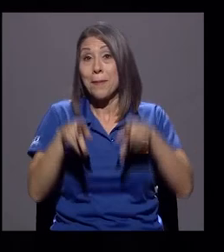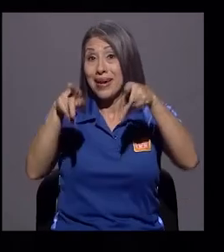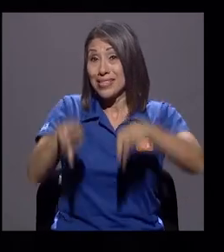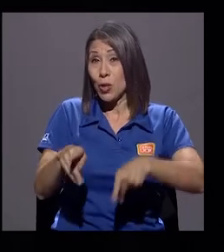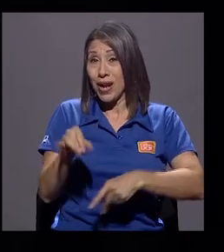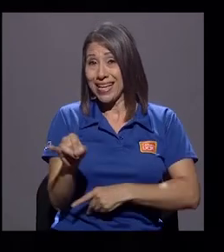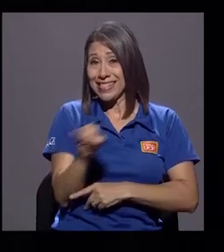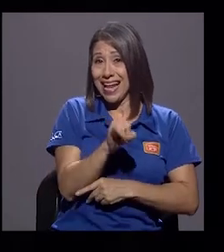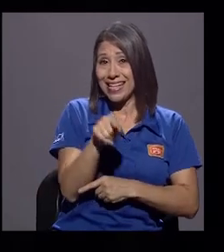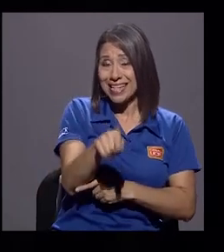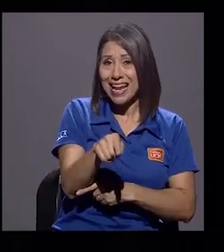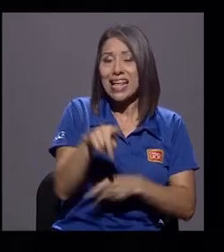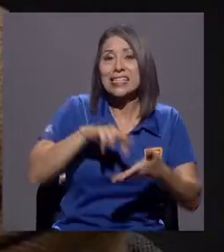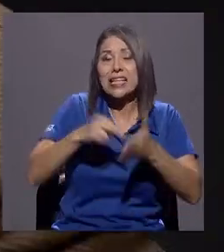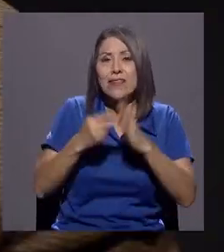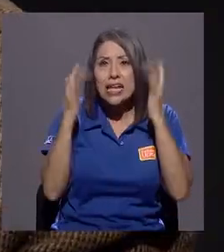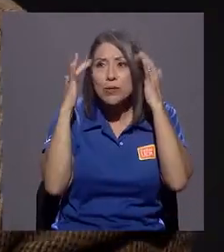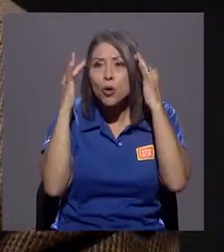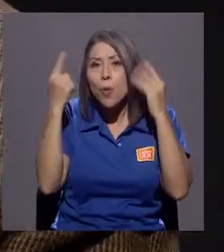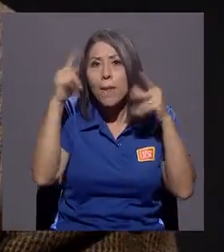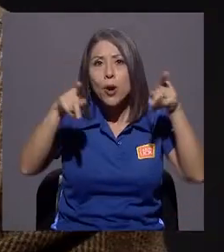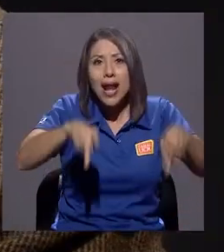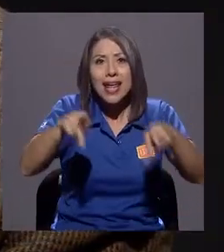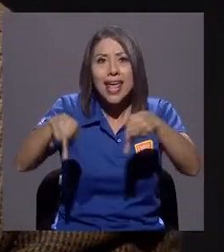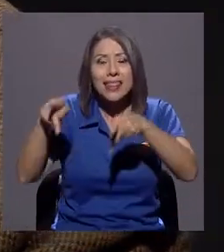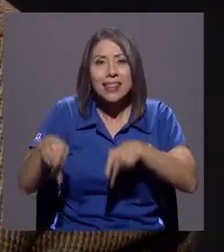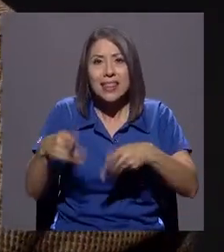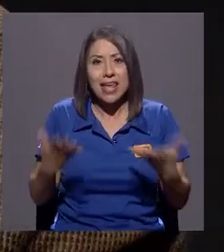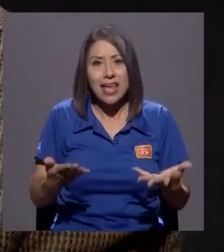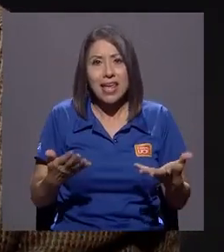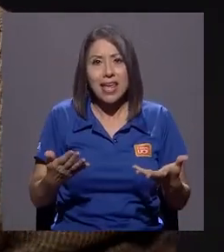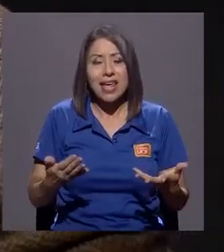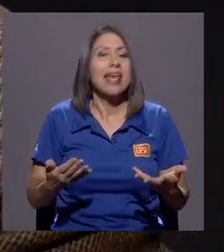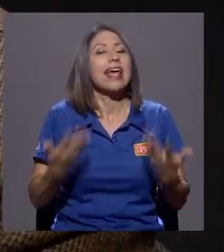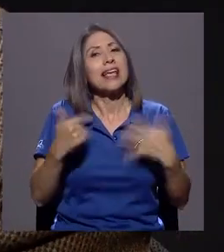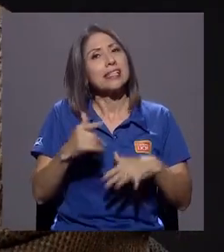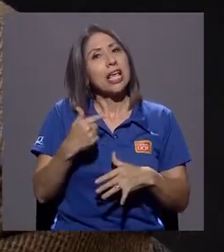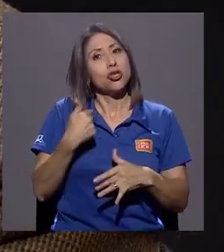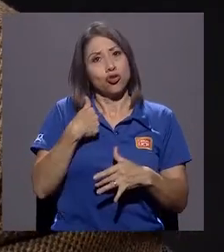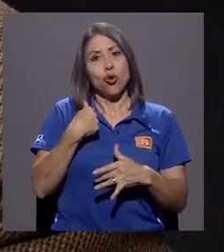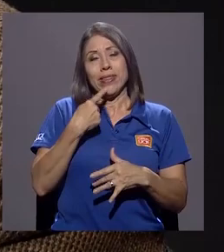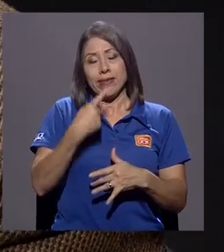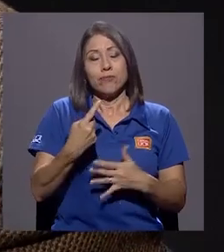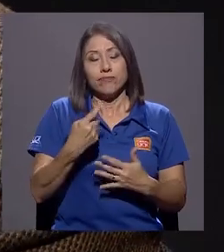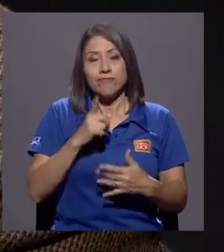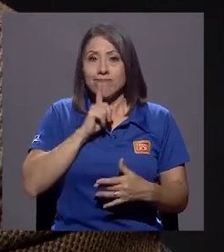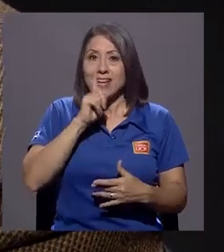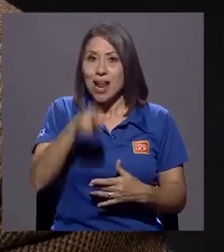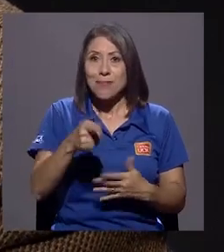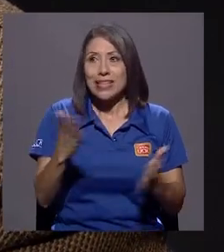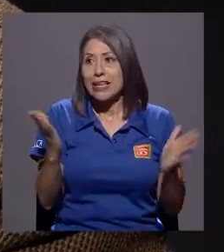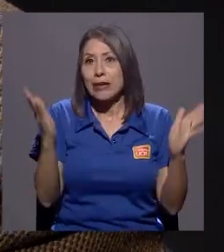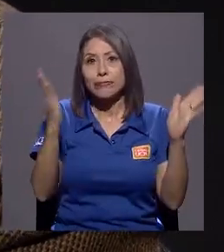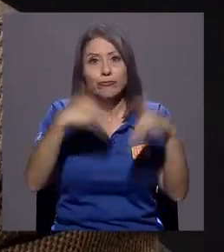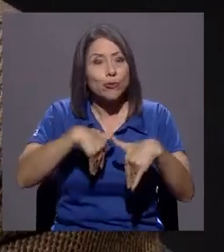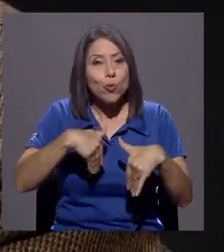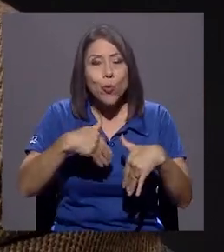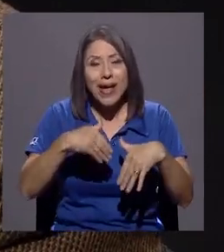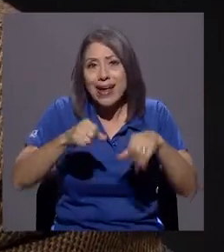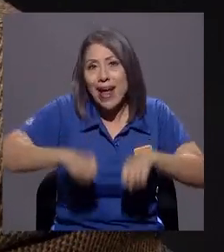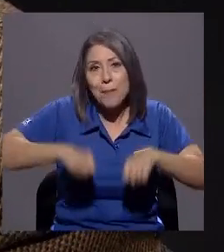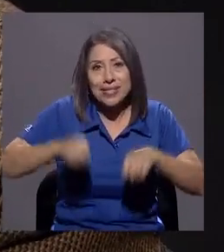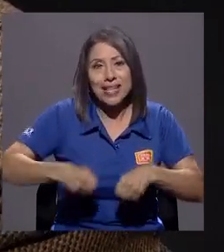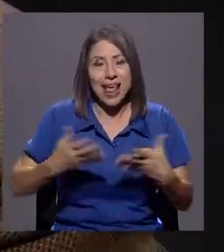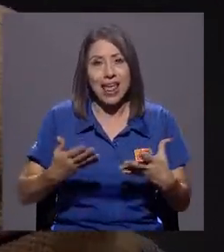la gente es que yo digo que perdieron o se ha perdido yo no me voy a excluir se ha perdido la capacidad no